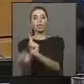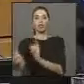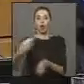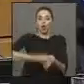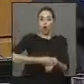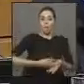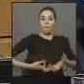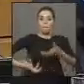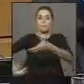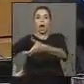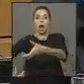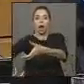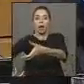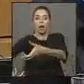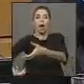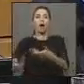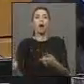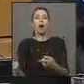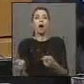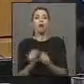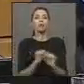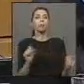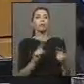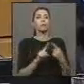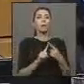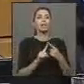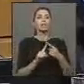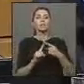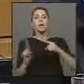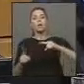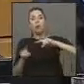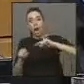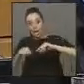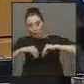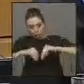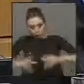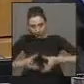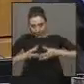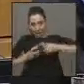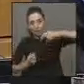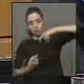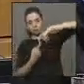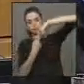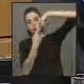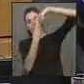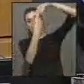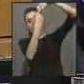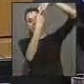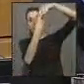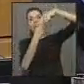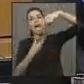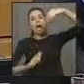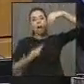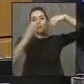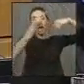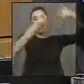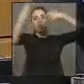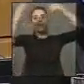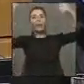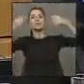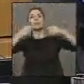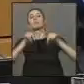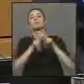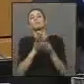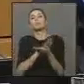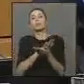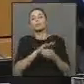consumidores, quitándole la participación en toda la cadena de comercialización, y en este país sabemos que está